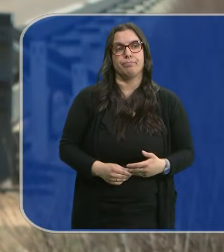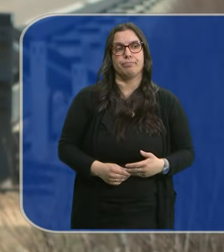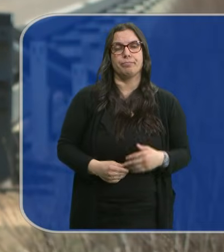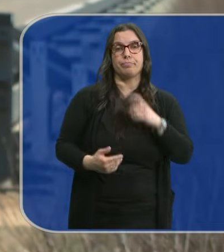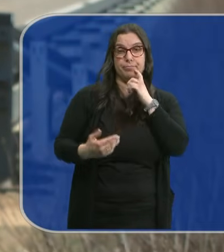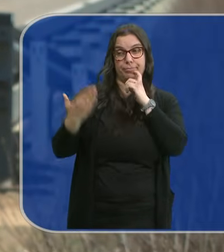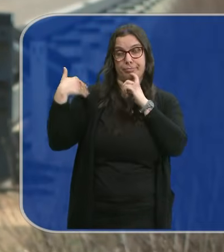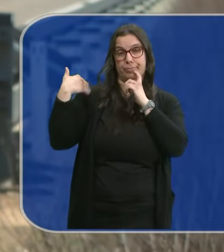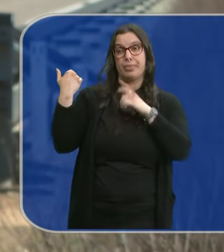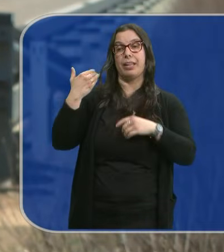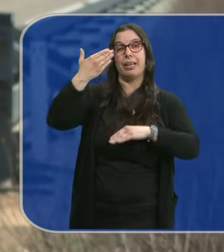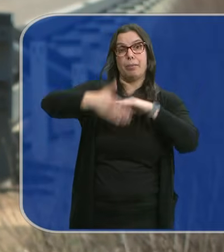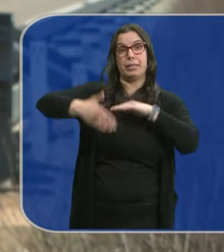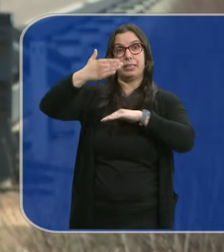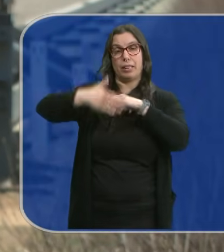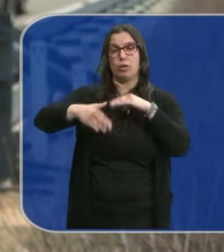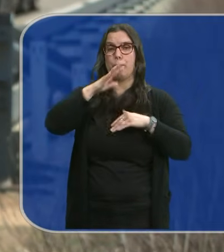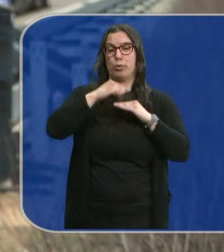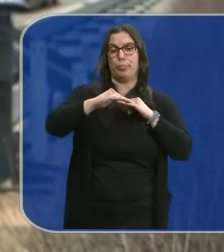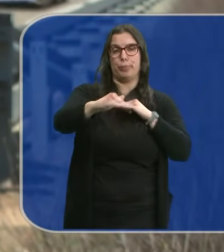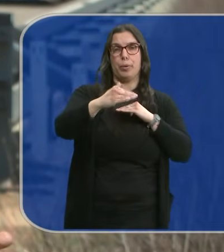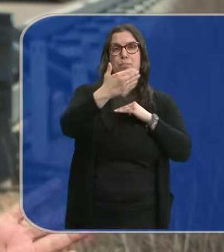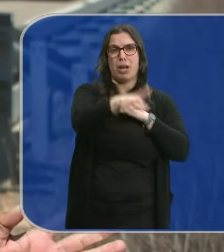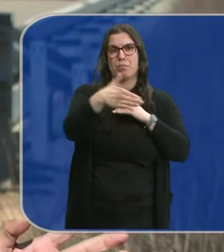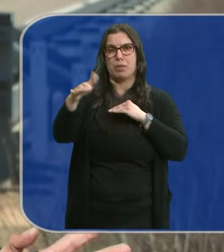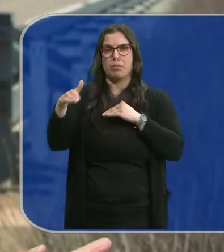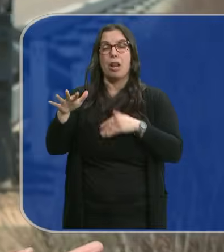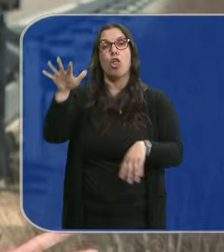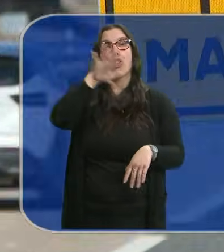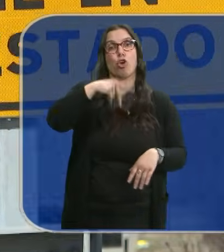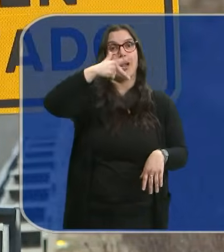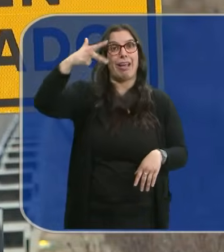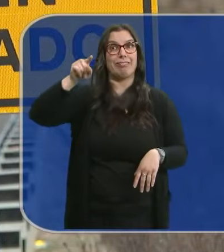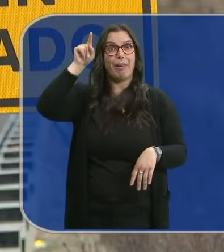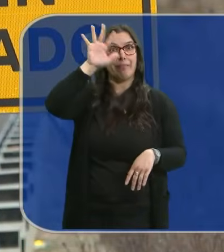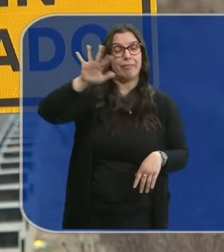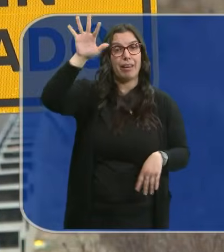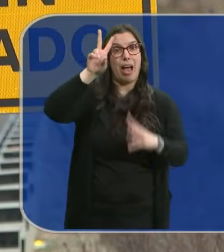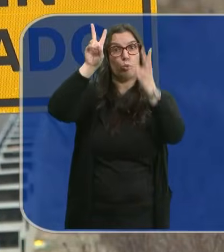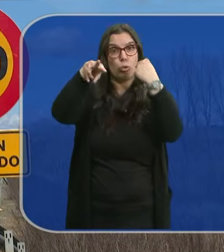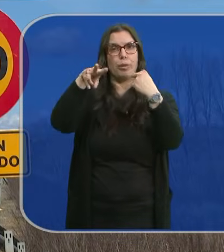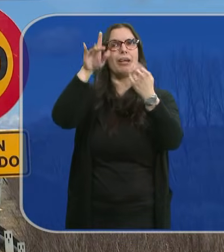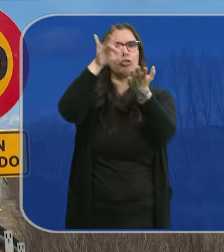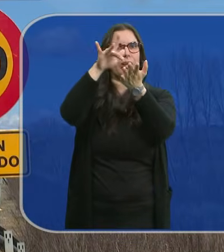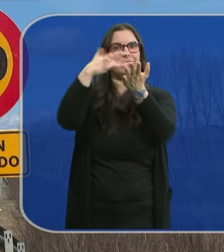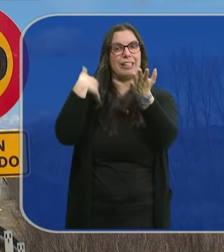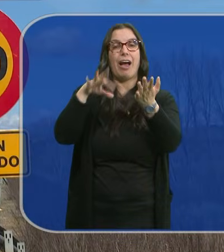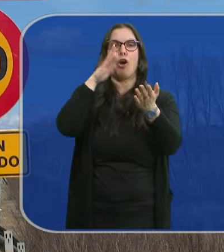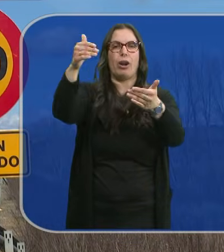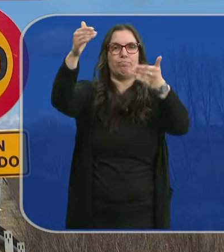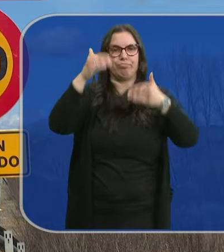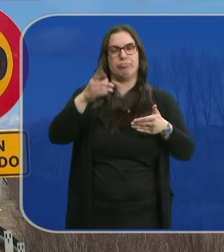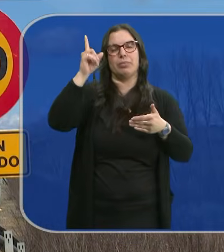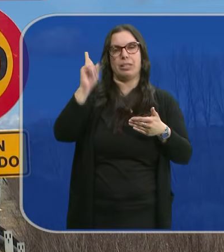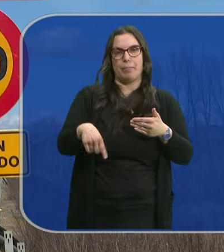Hace tiempo que estas limitaciones por firme en mal estado se ven en la parte cántabra de la autovía 67. Ahora han llegado algunos tramos entre Herrera